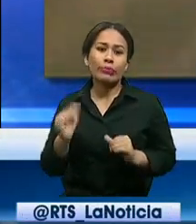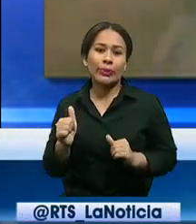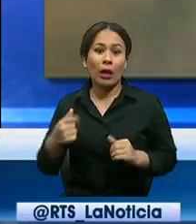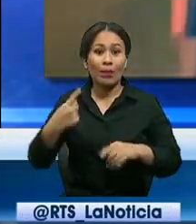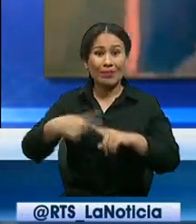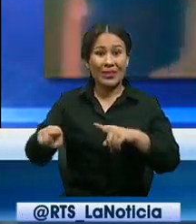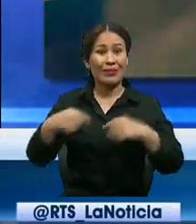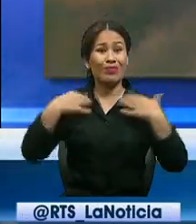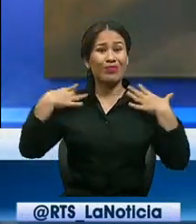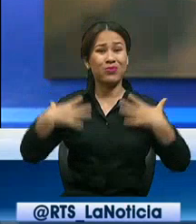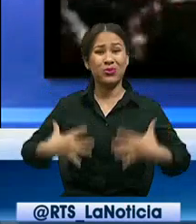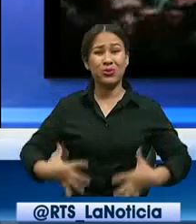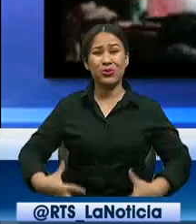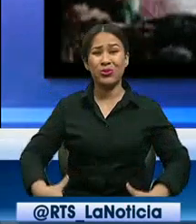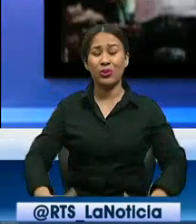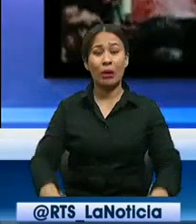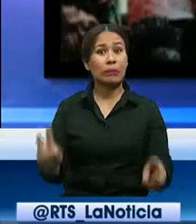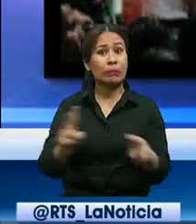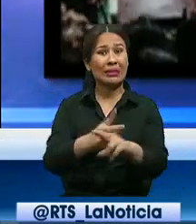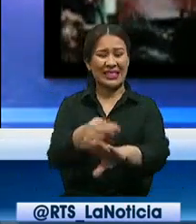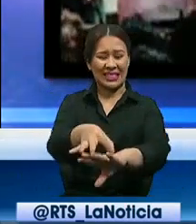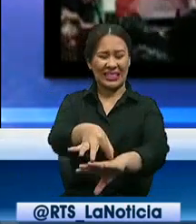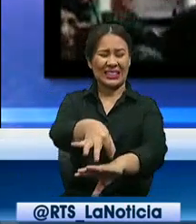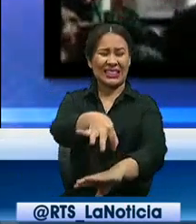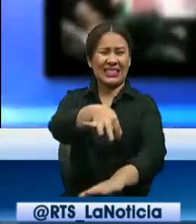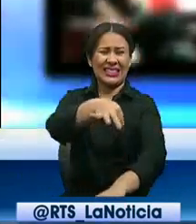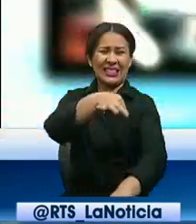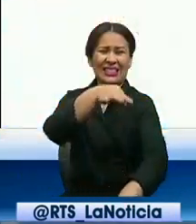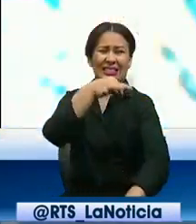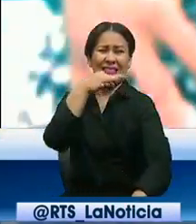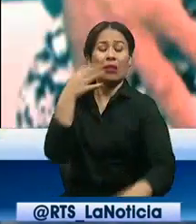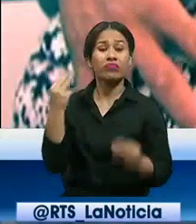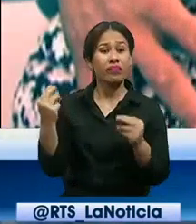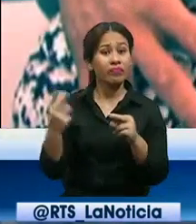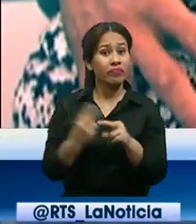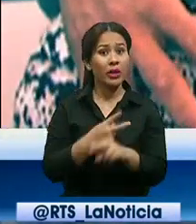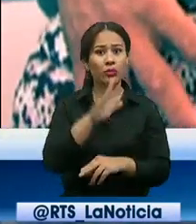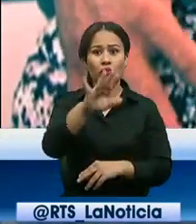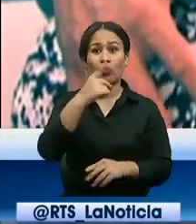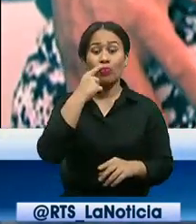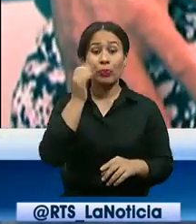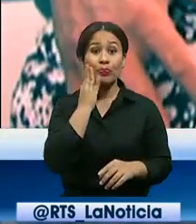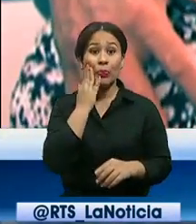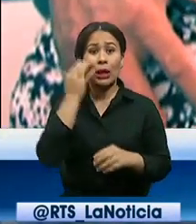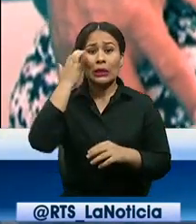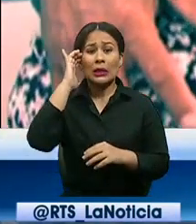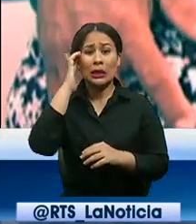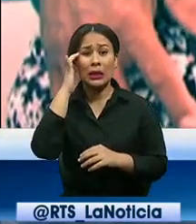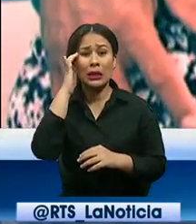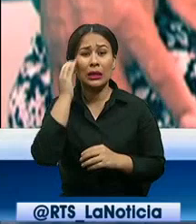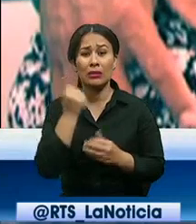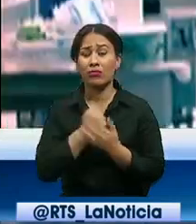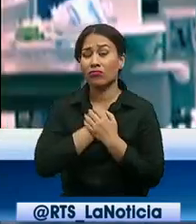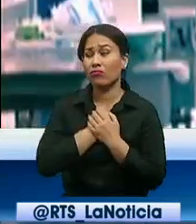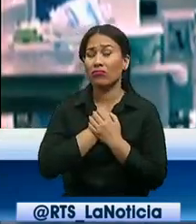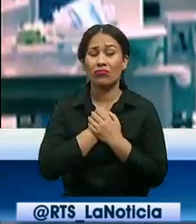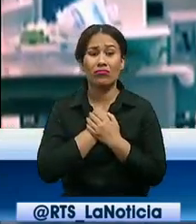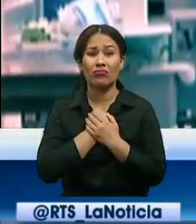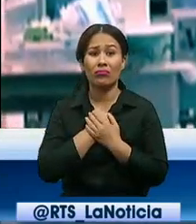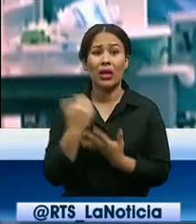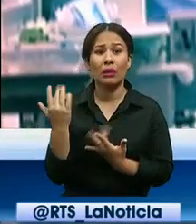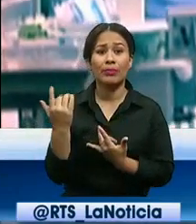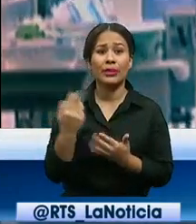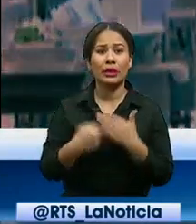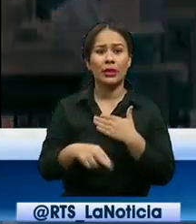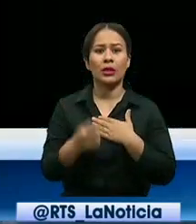quemaduras muy graves. El pronóstico no es bueno, es reservado. Sus padres están desesperados, pendientes de la evolución de la